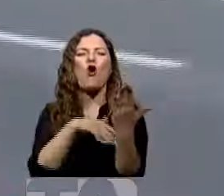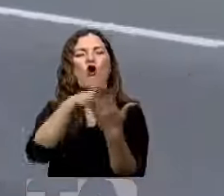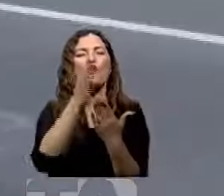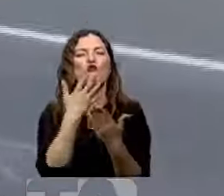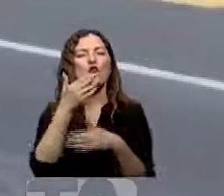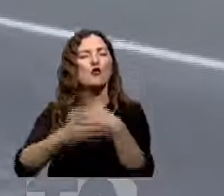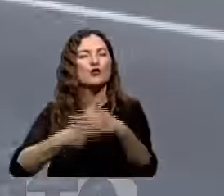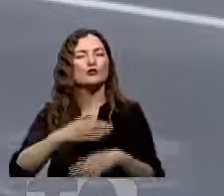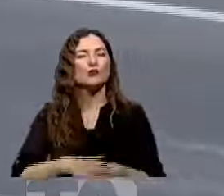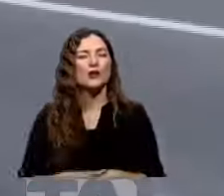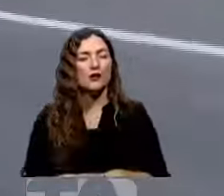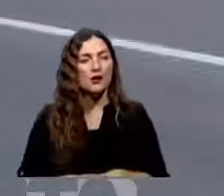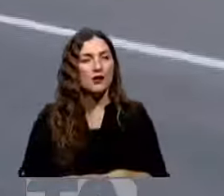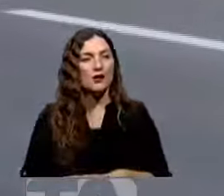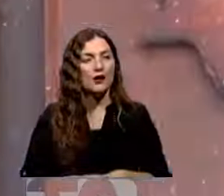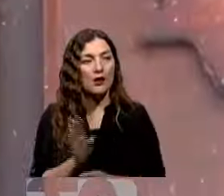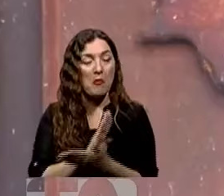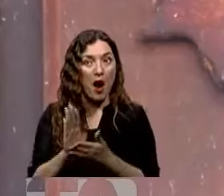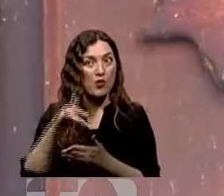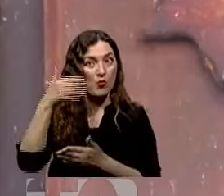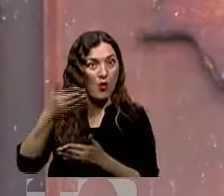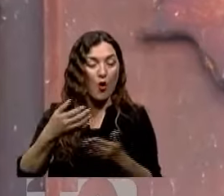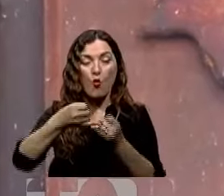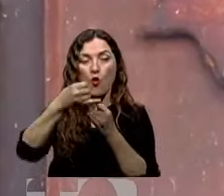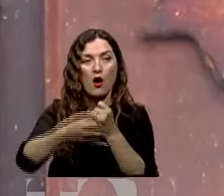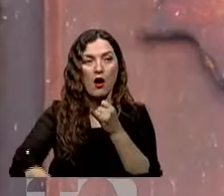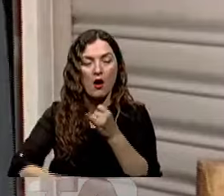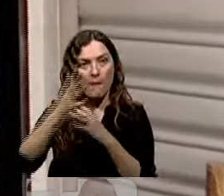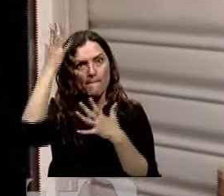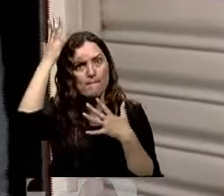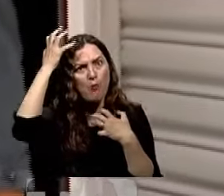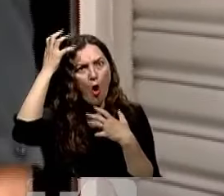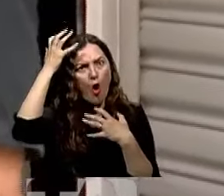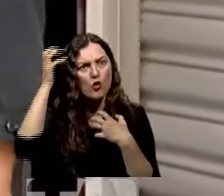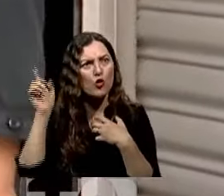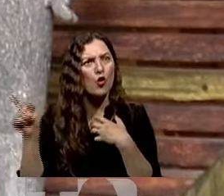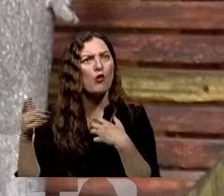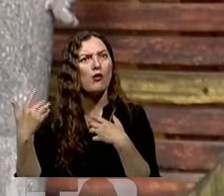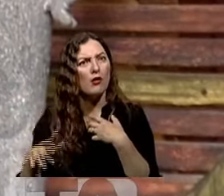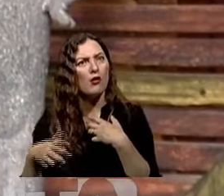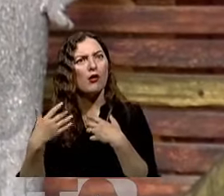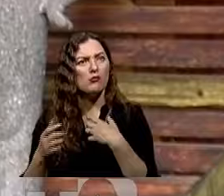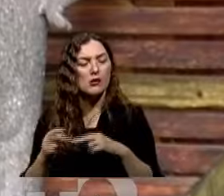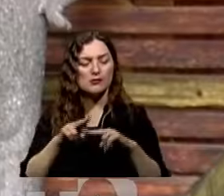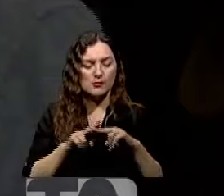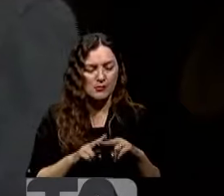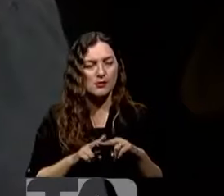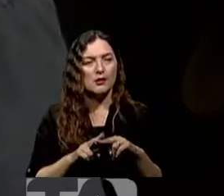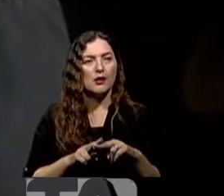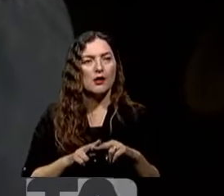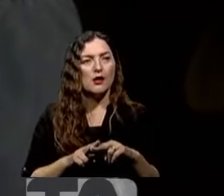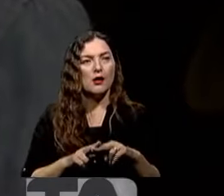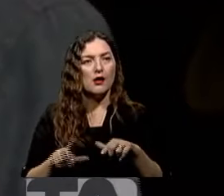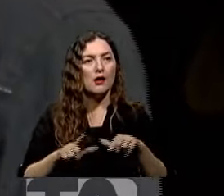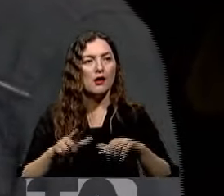Para finalizar nuestro viaje por el barrio elegido, conocimos al Mono de Piedra, un rincón para desconectarse del mundo. El local se llama